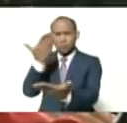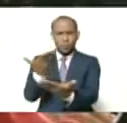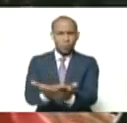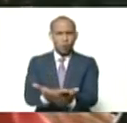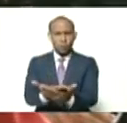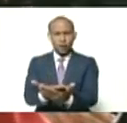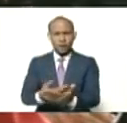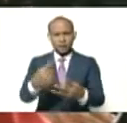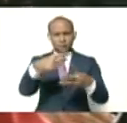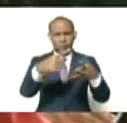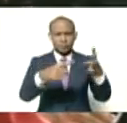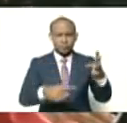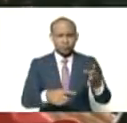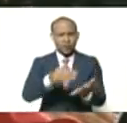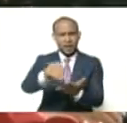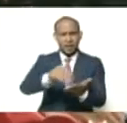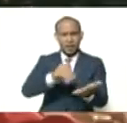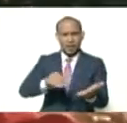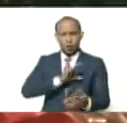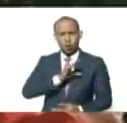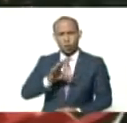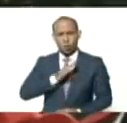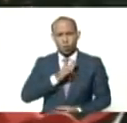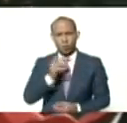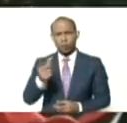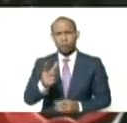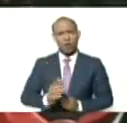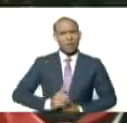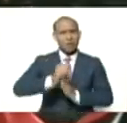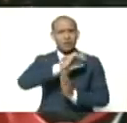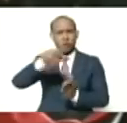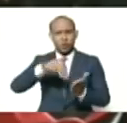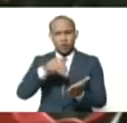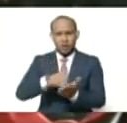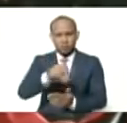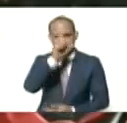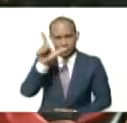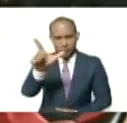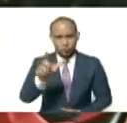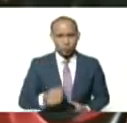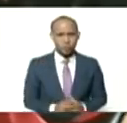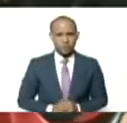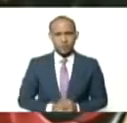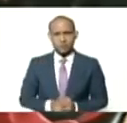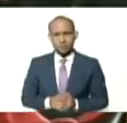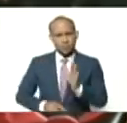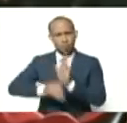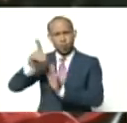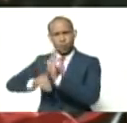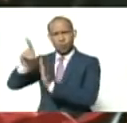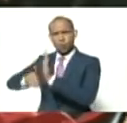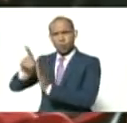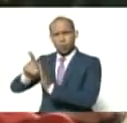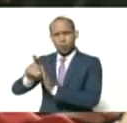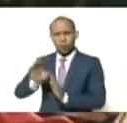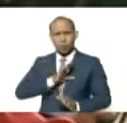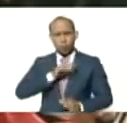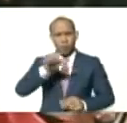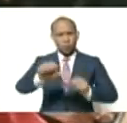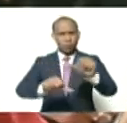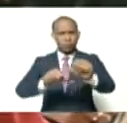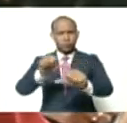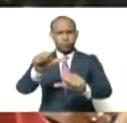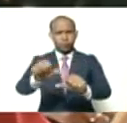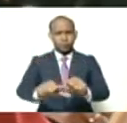aspectos estratégicos y tácticos a la dirección nacional de nuestro partido para el desenvolvimiento de la década que se abre